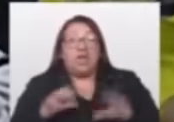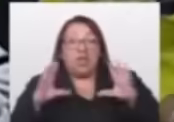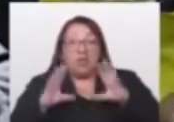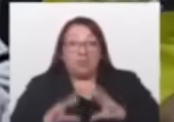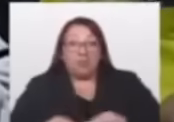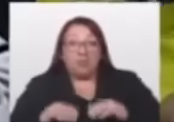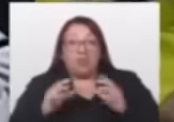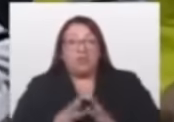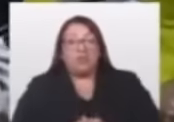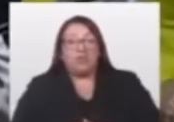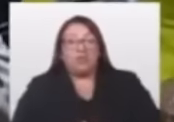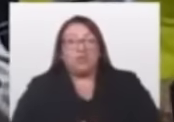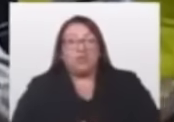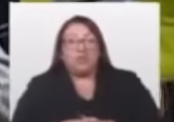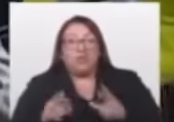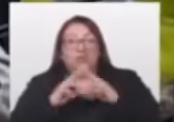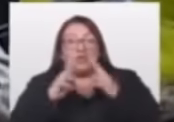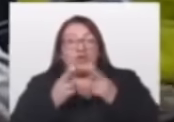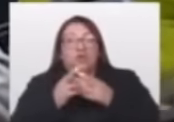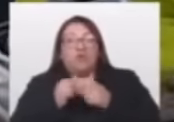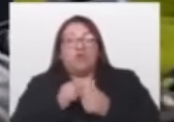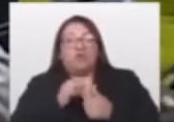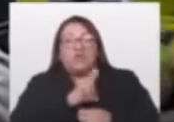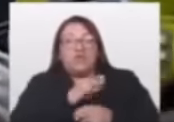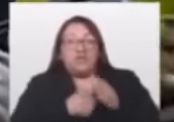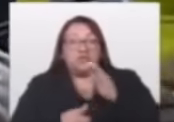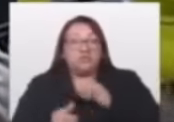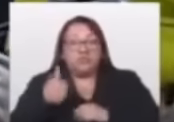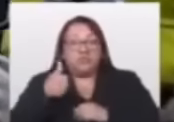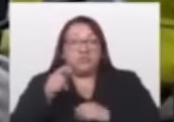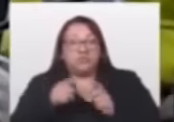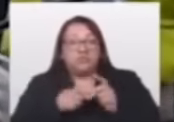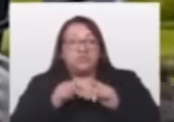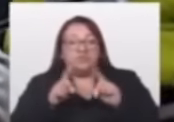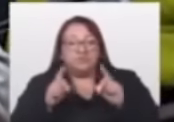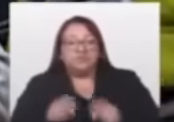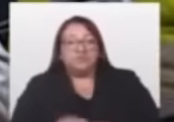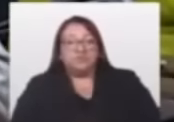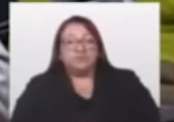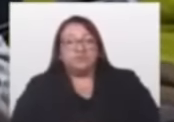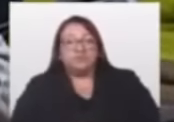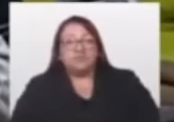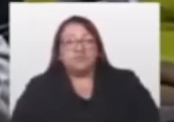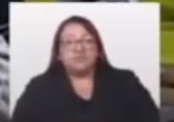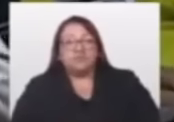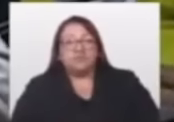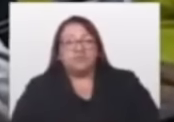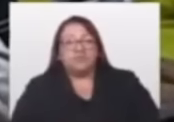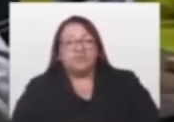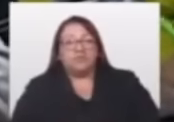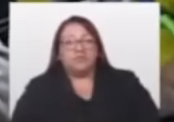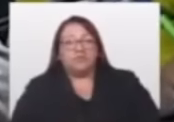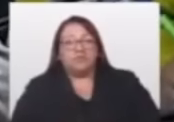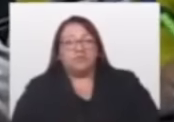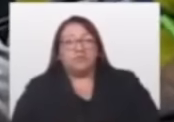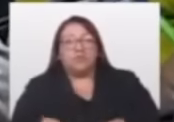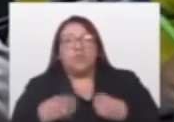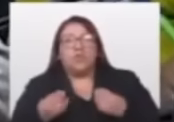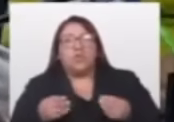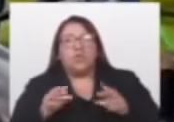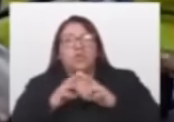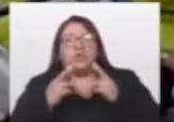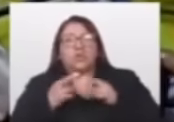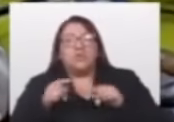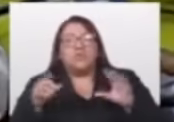y la congresista Sigrid Bazán arremetieron contra la fiscal de la Nación preguntándole por qué no presenta su